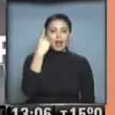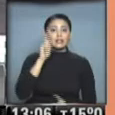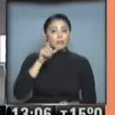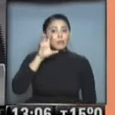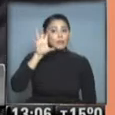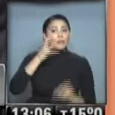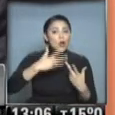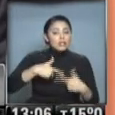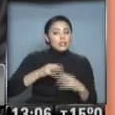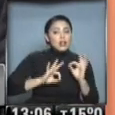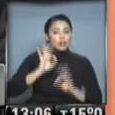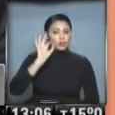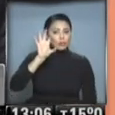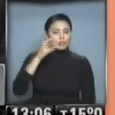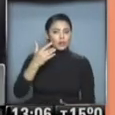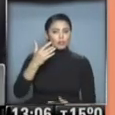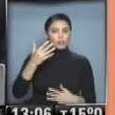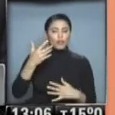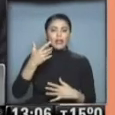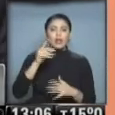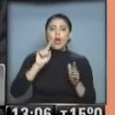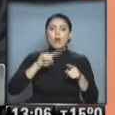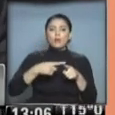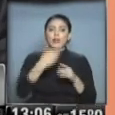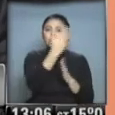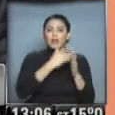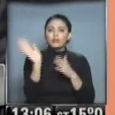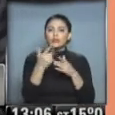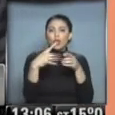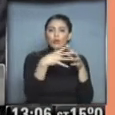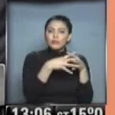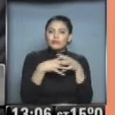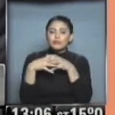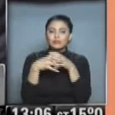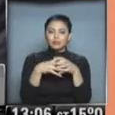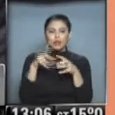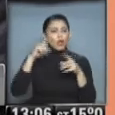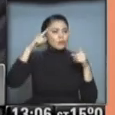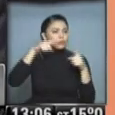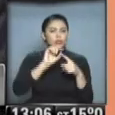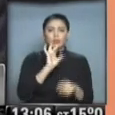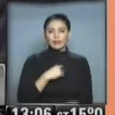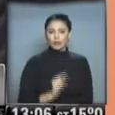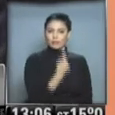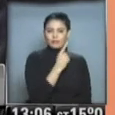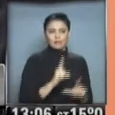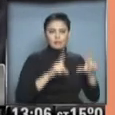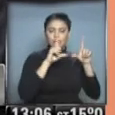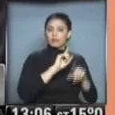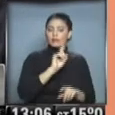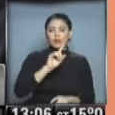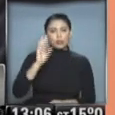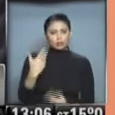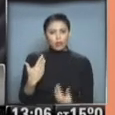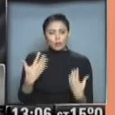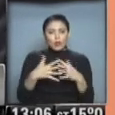que podíamos articular políticas entre todos juntos sin pensar en el éxito de uno individual le iba muy